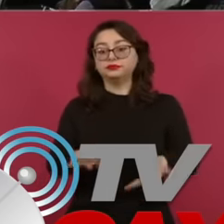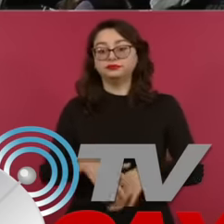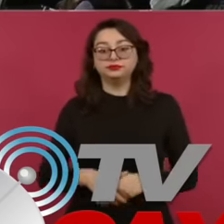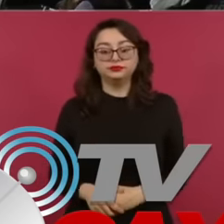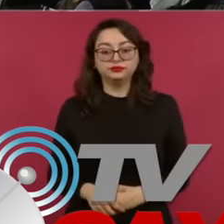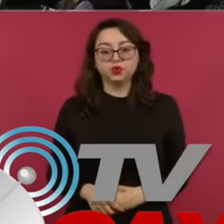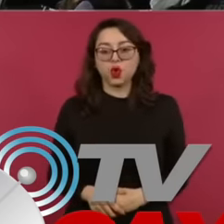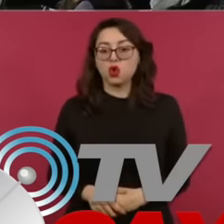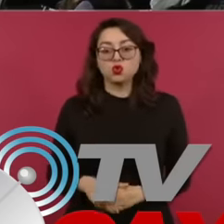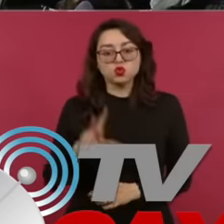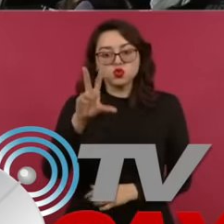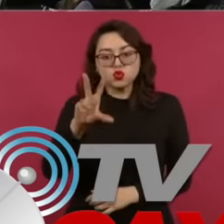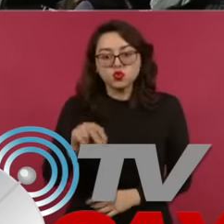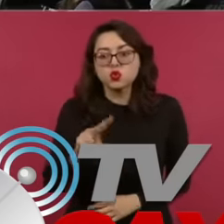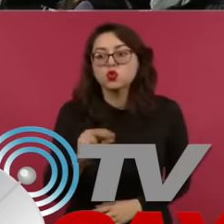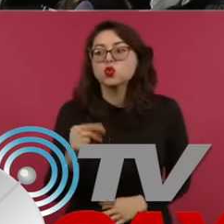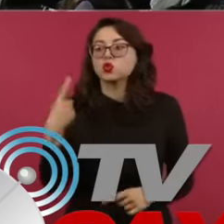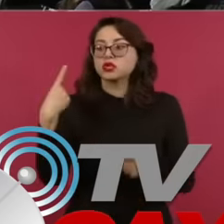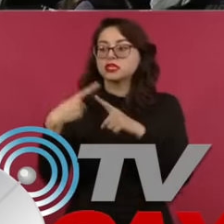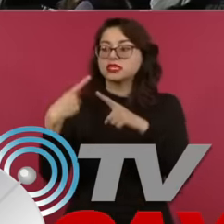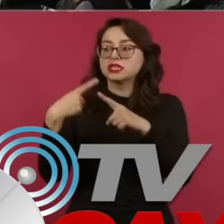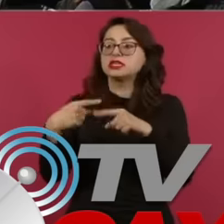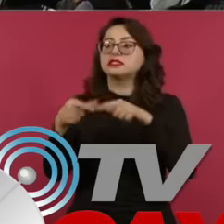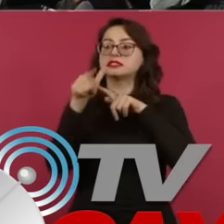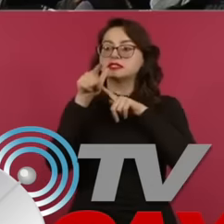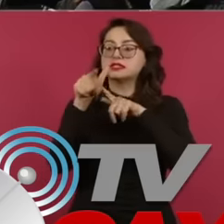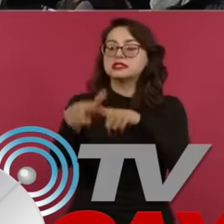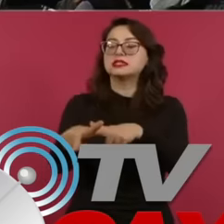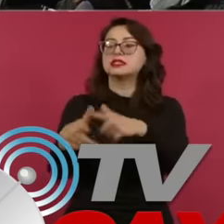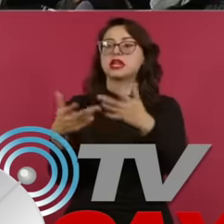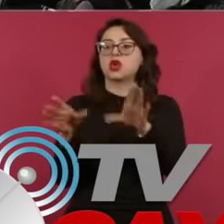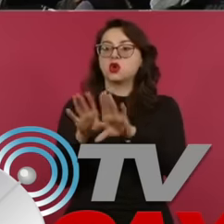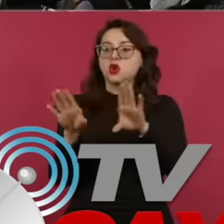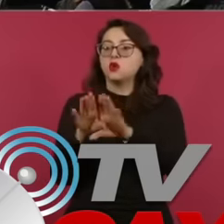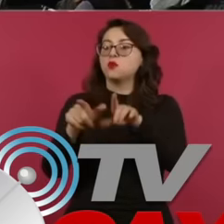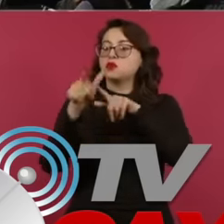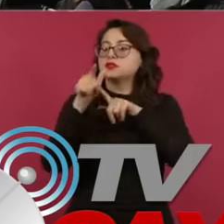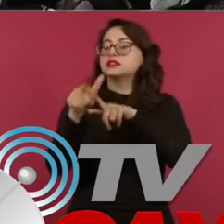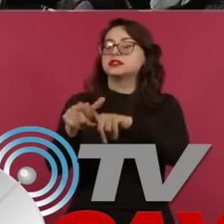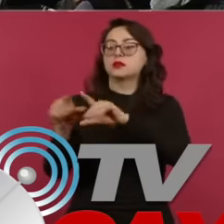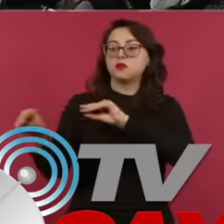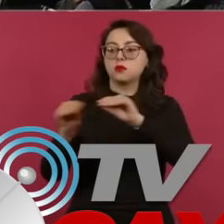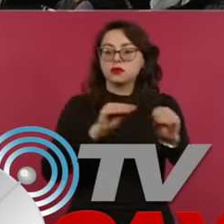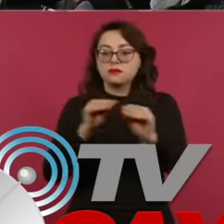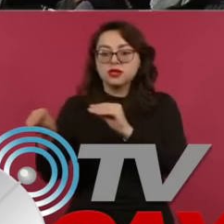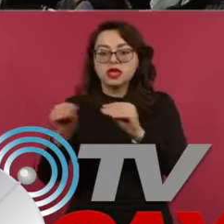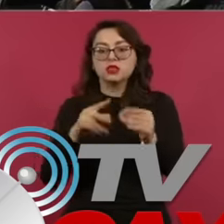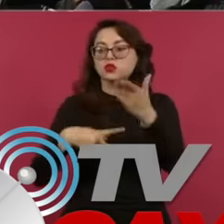vuelve la parálisis en la industria de la construcción.